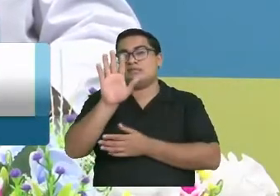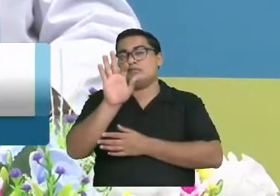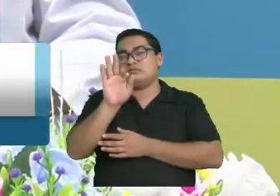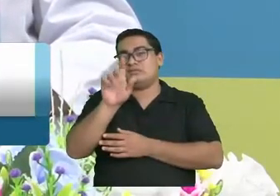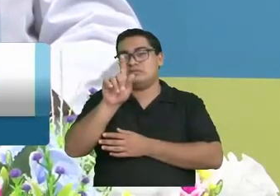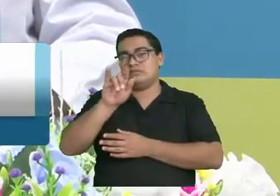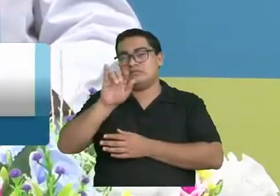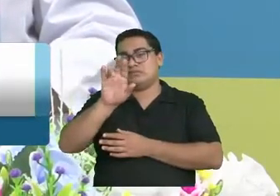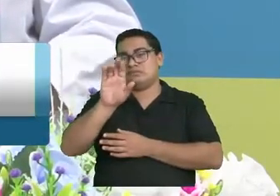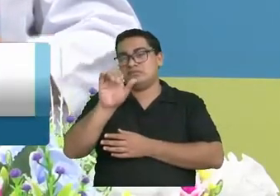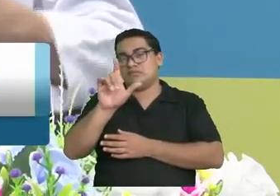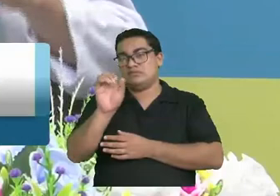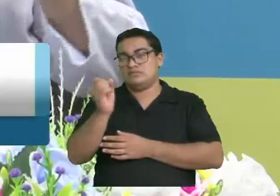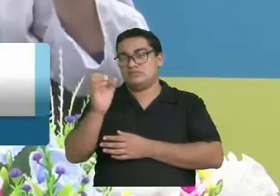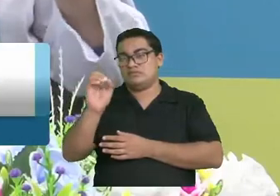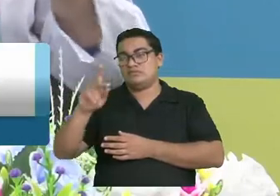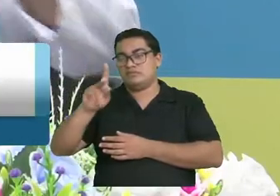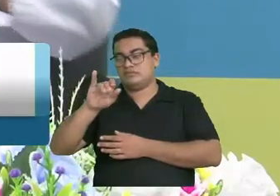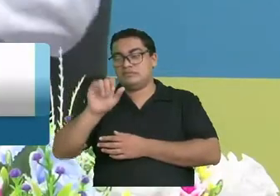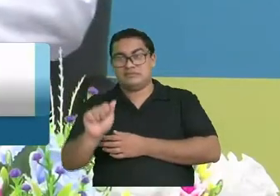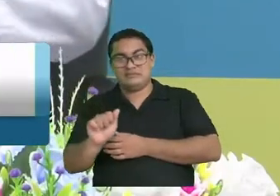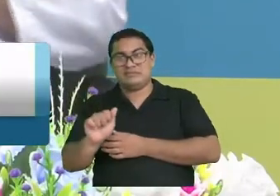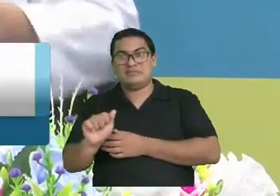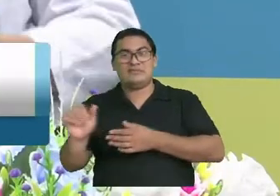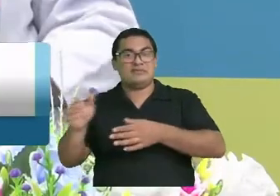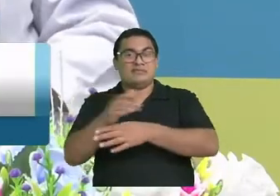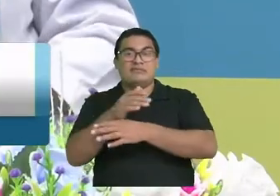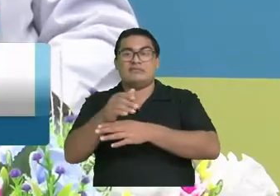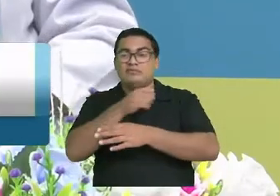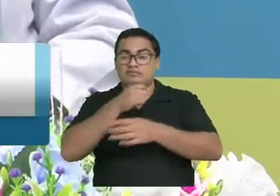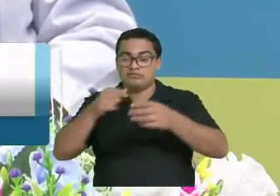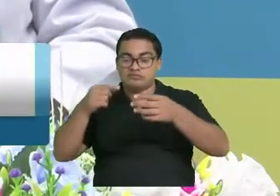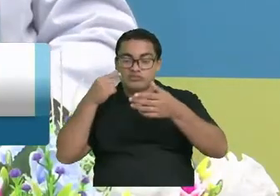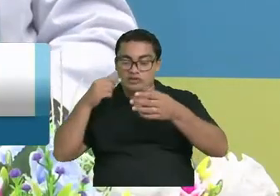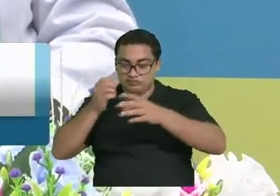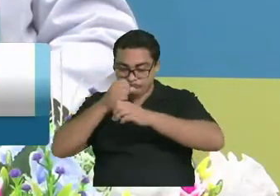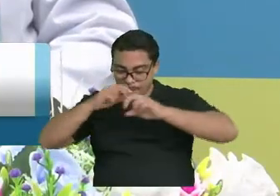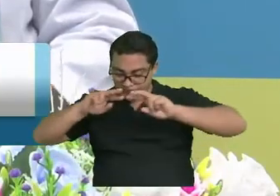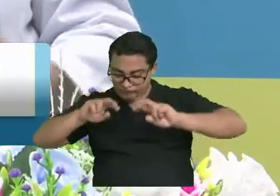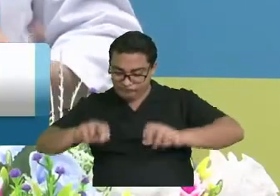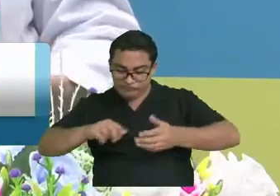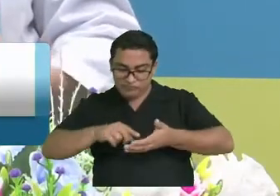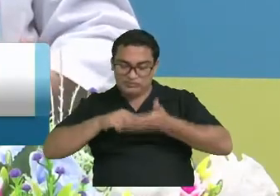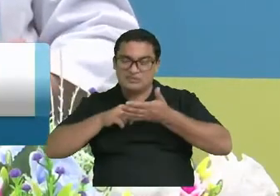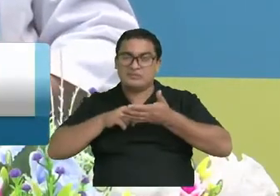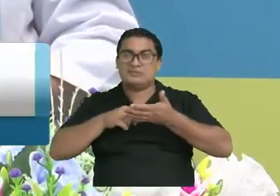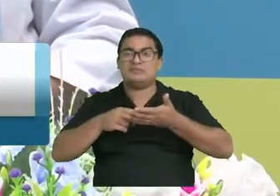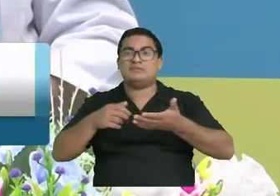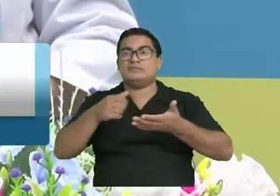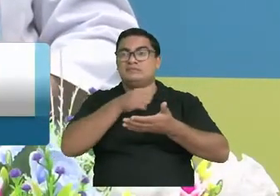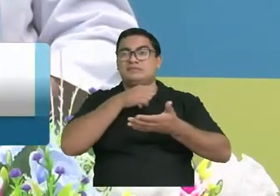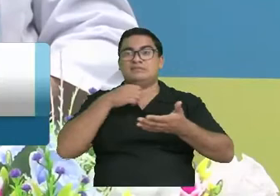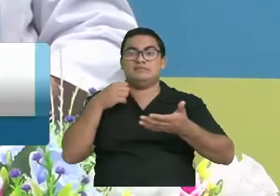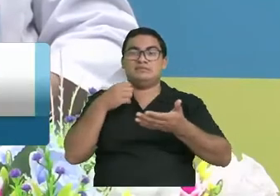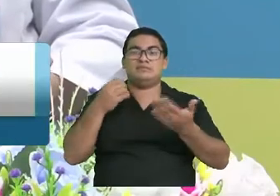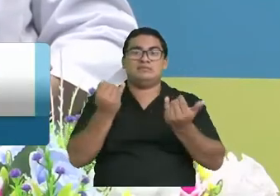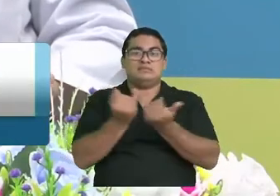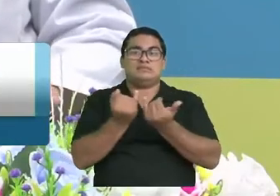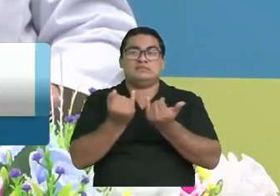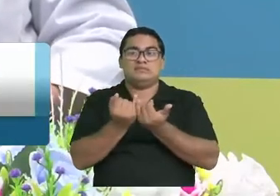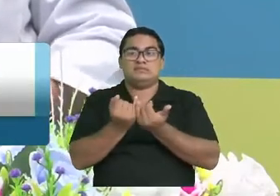puede hacer otras pruebas dirigidas a ver si existe un daño del vaso endotelial, que vendrían a ser como